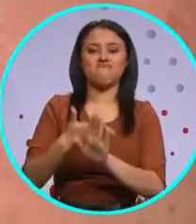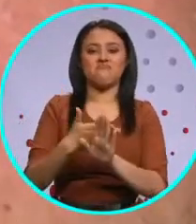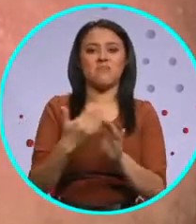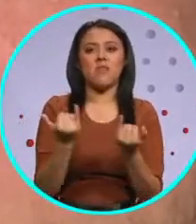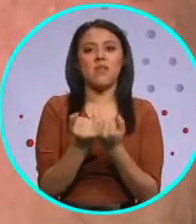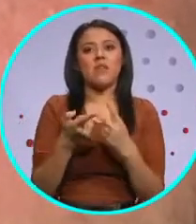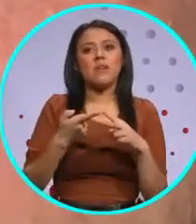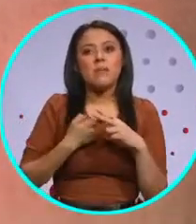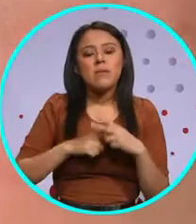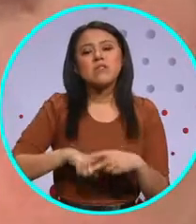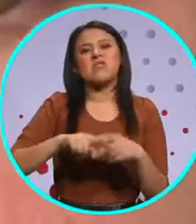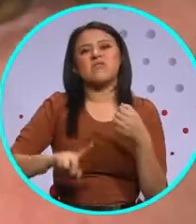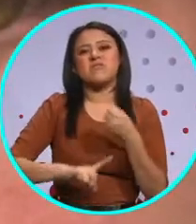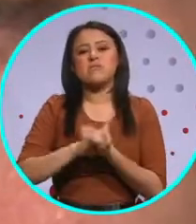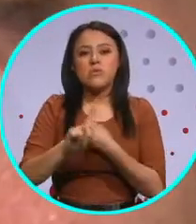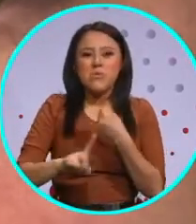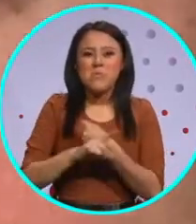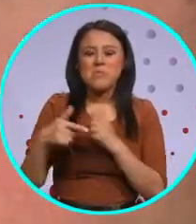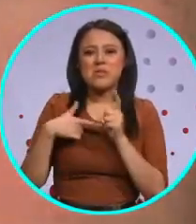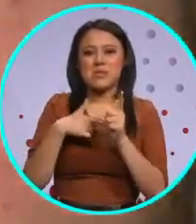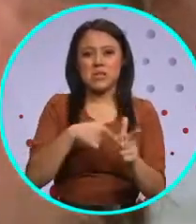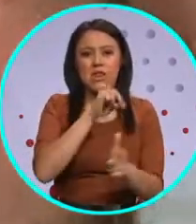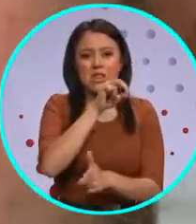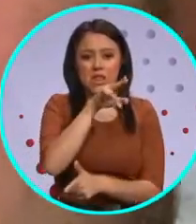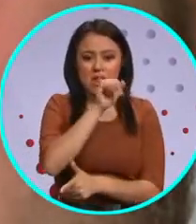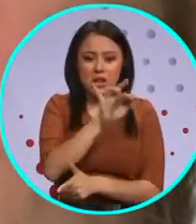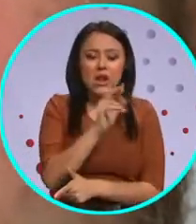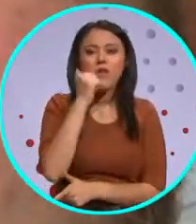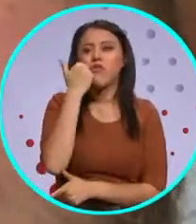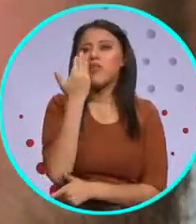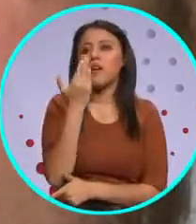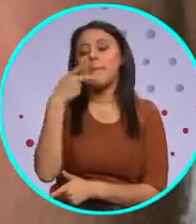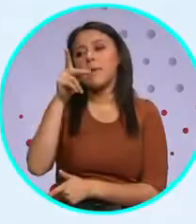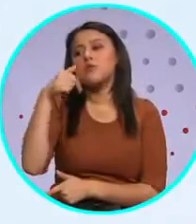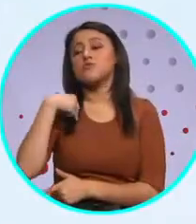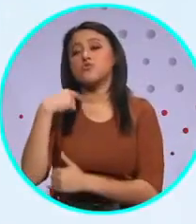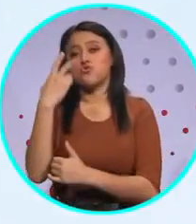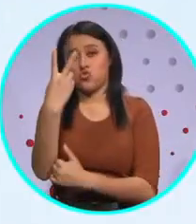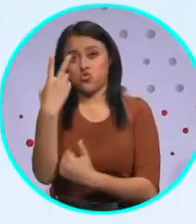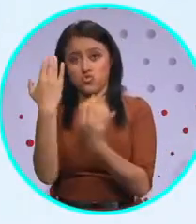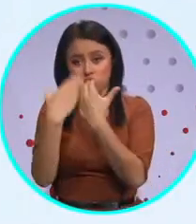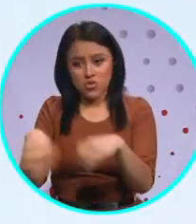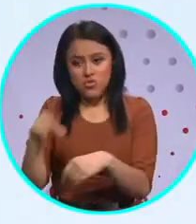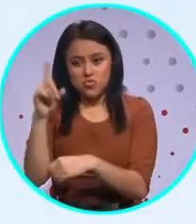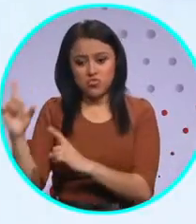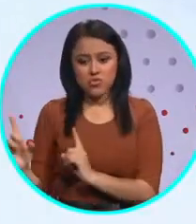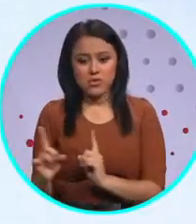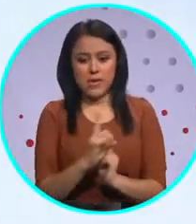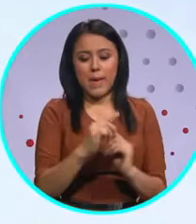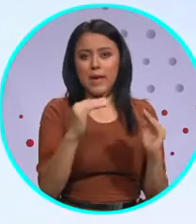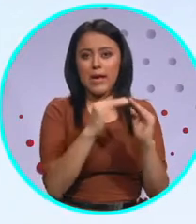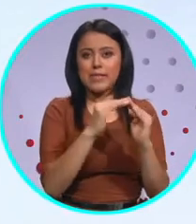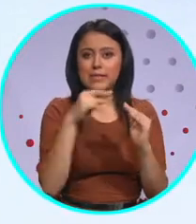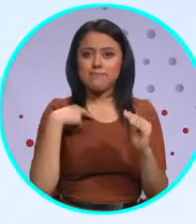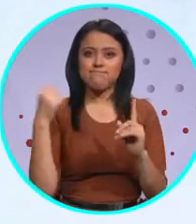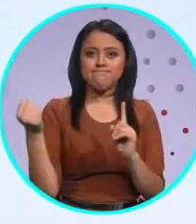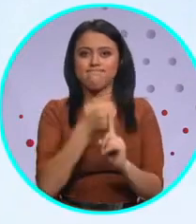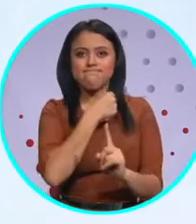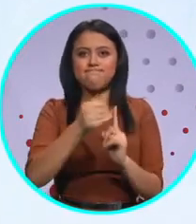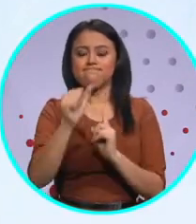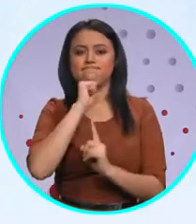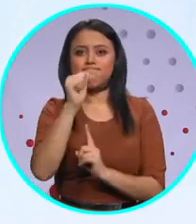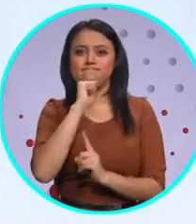fue pasando el tiempo aunque daniel trató de evitar problemas sus dos cuñados se negaron y un día entraron a su casa agredirlo y sin dar